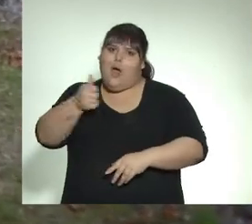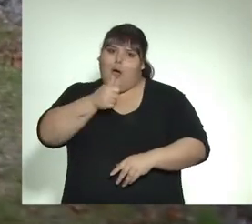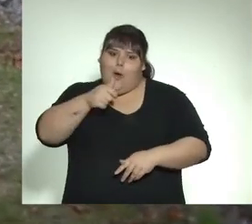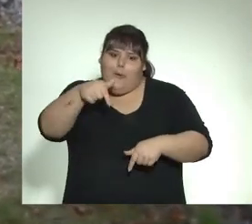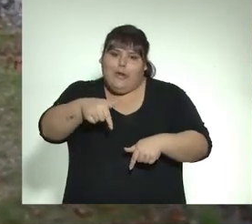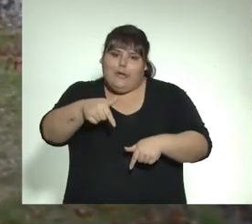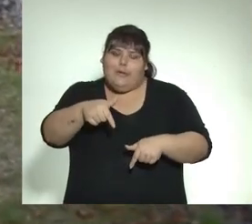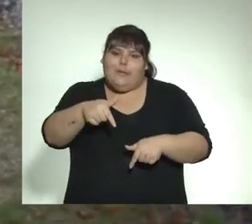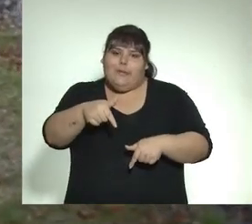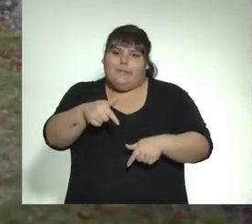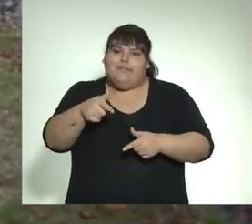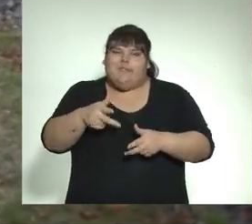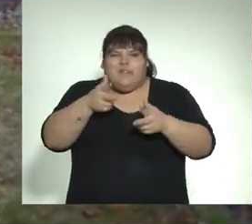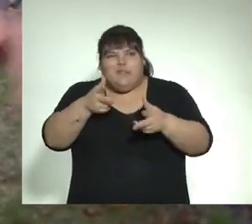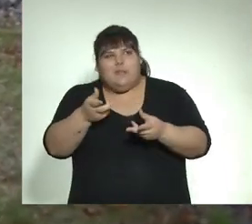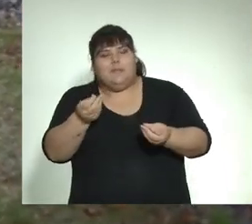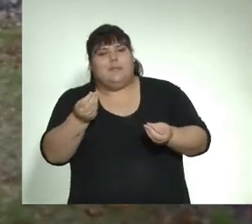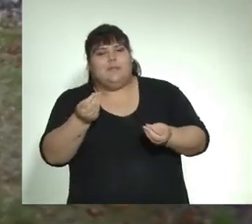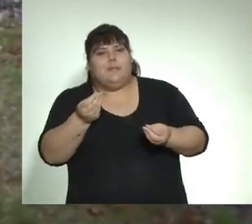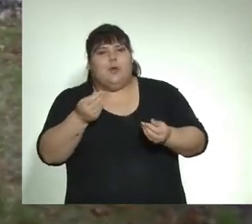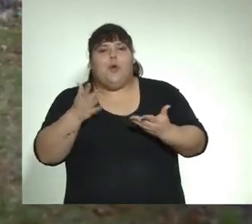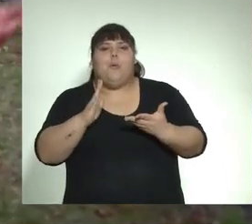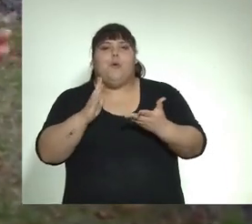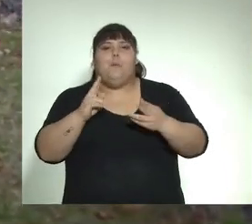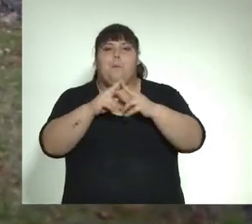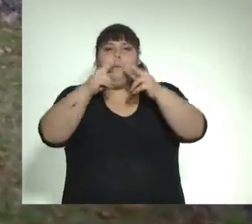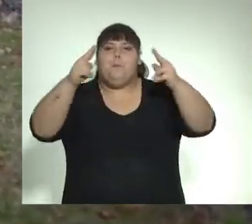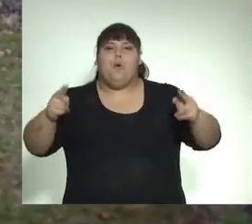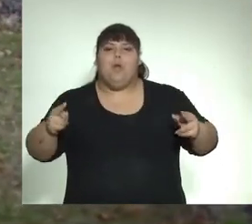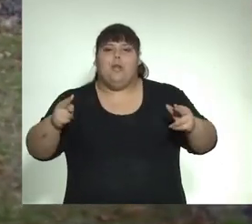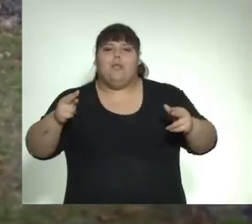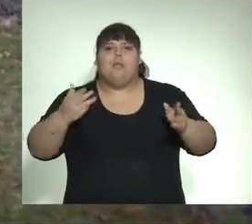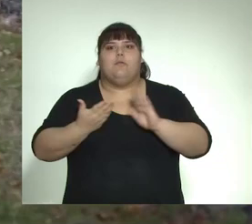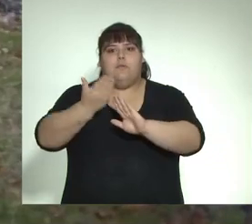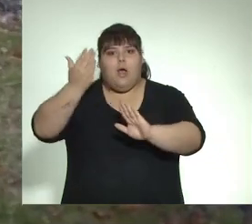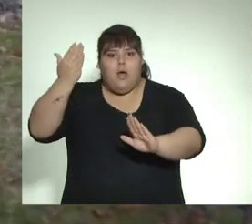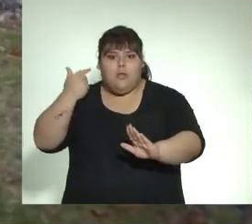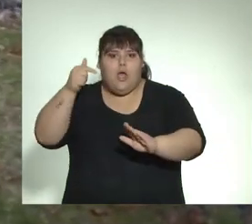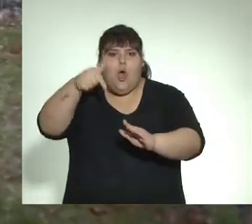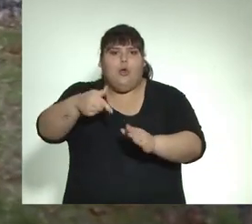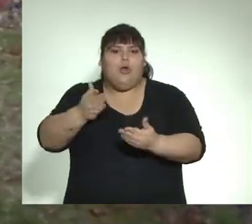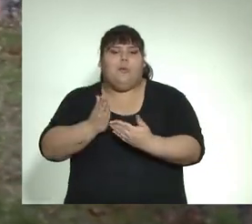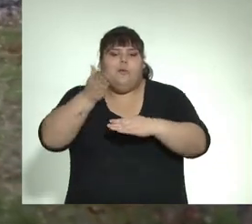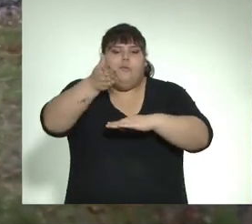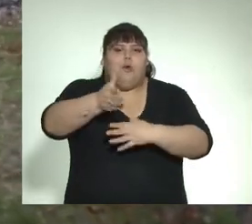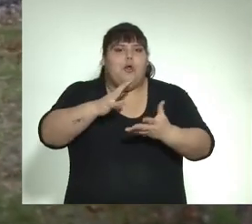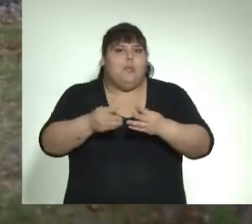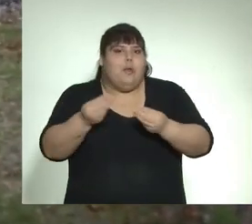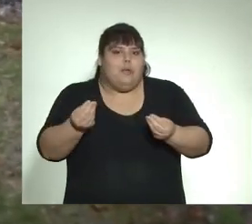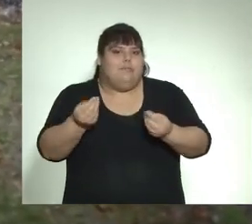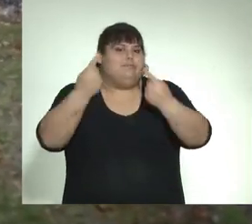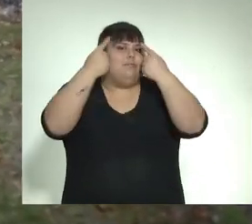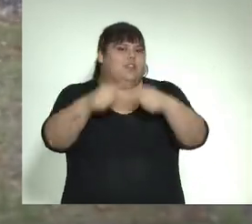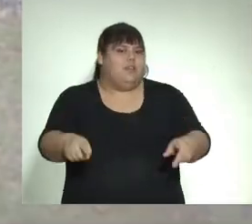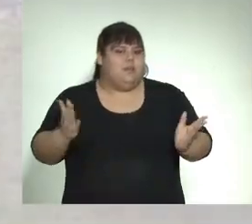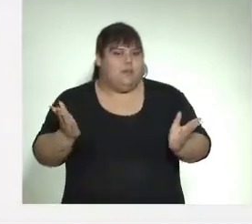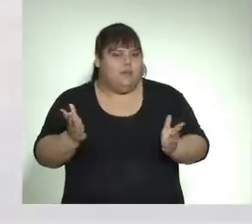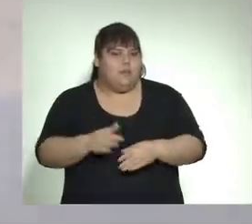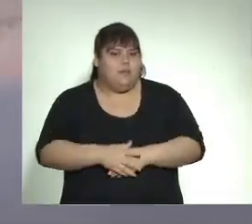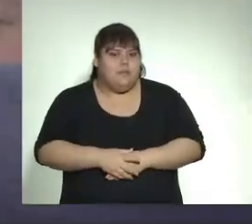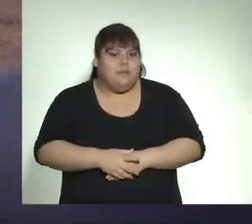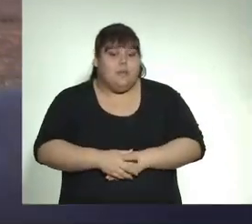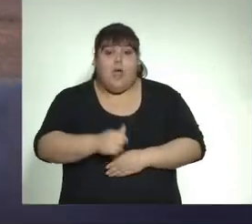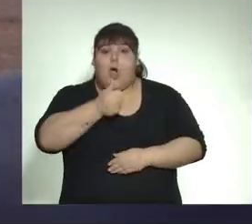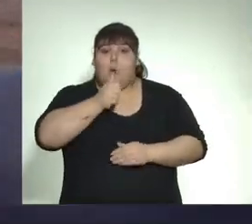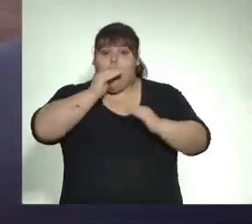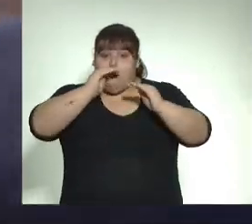indudablemente que yo te decía lo que es la dimensión del puente y lo que es ahora cruzar de un lado al otro, ¿no? Es totalmente diferente.